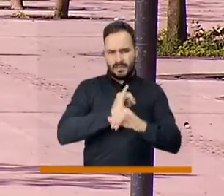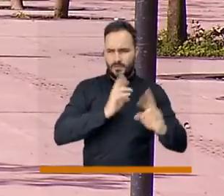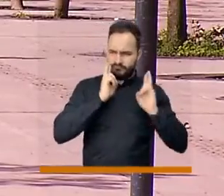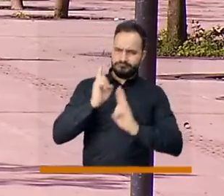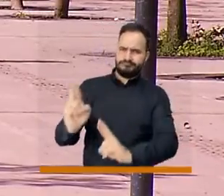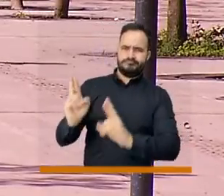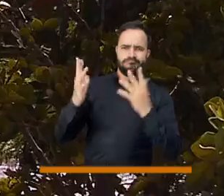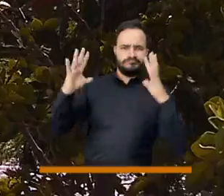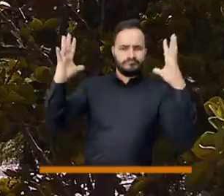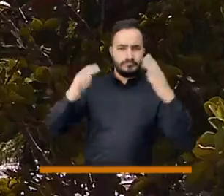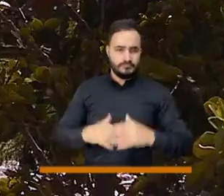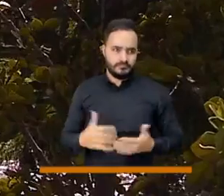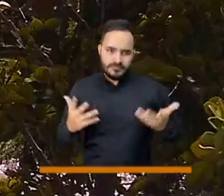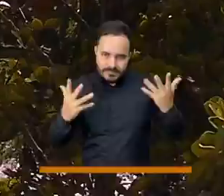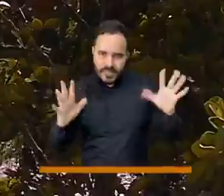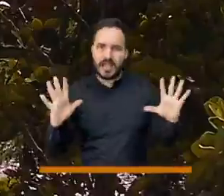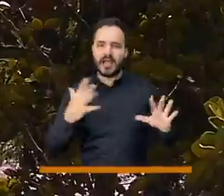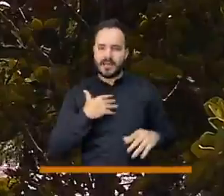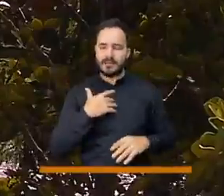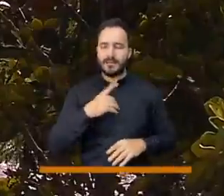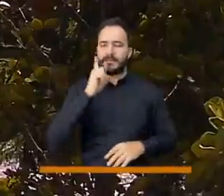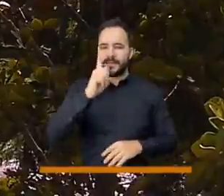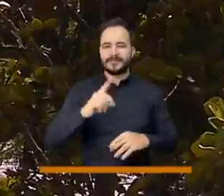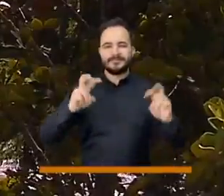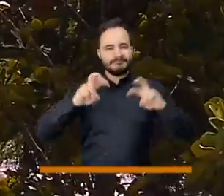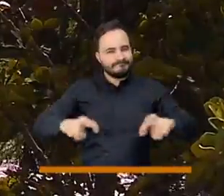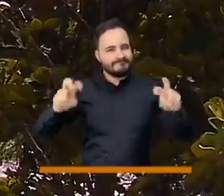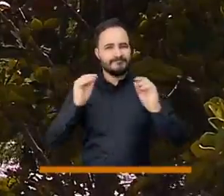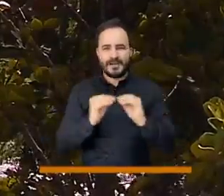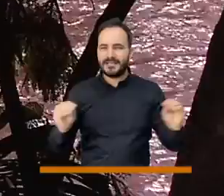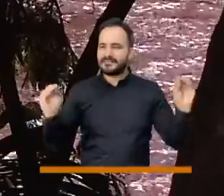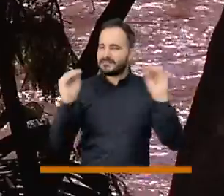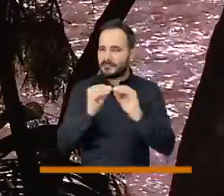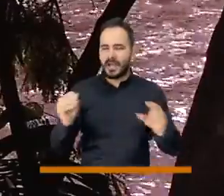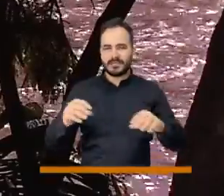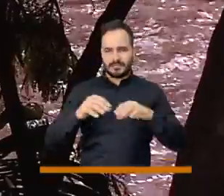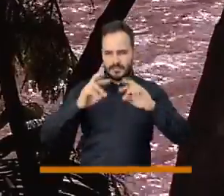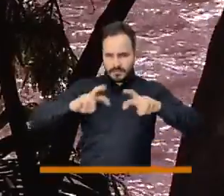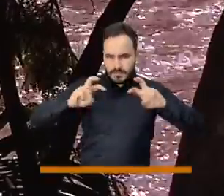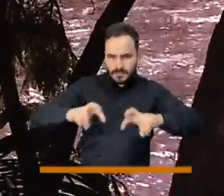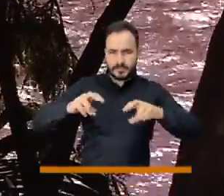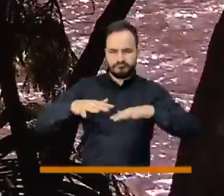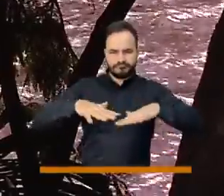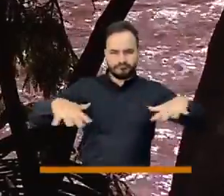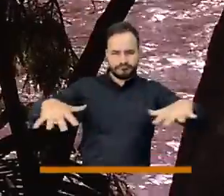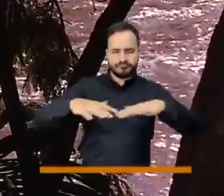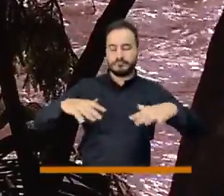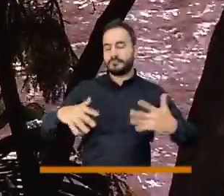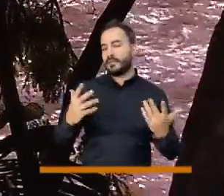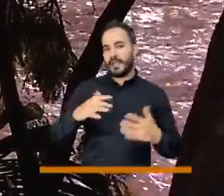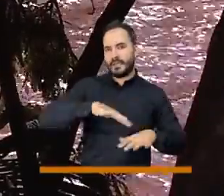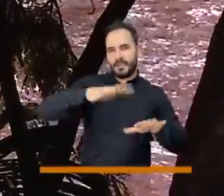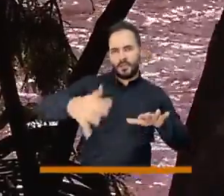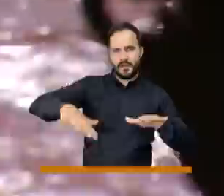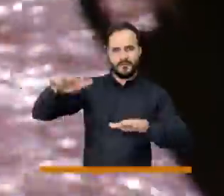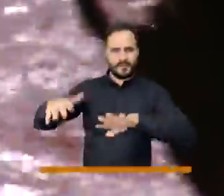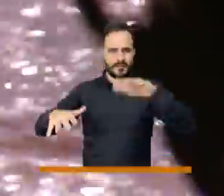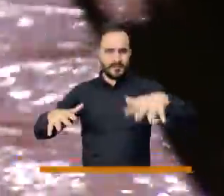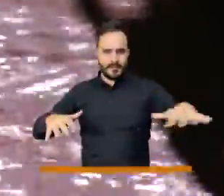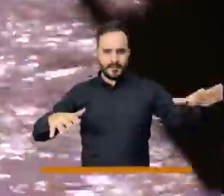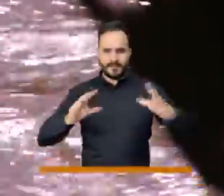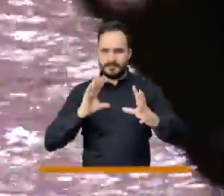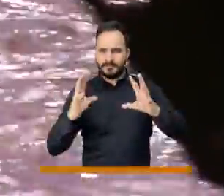reconocido internacionalmente y nosotros como ciudadanos efectivamente lo hemos visto. Pero hay que seguir redescubriendo a través de la topografía original y de la